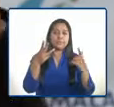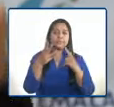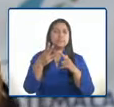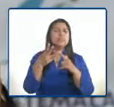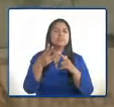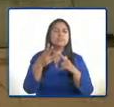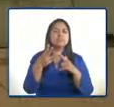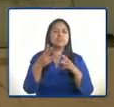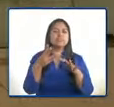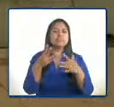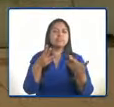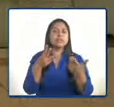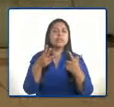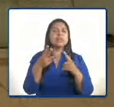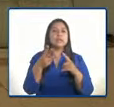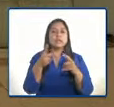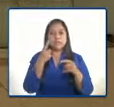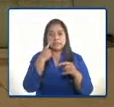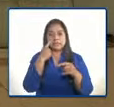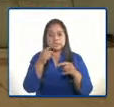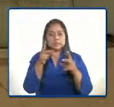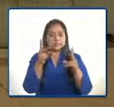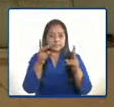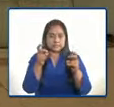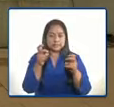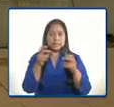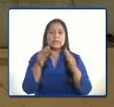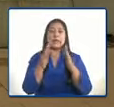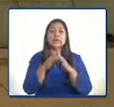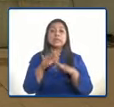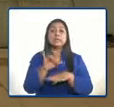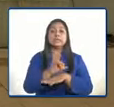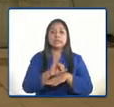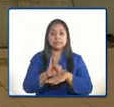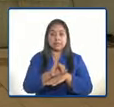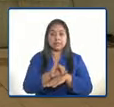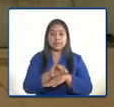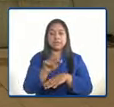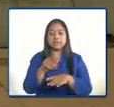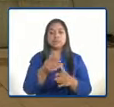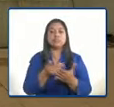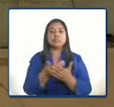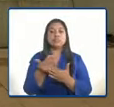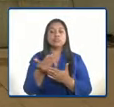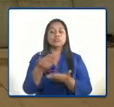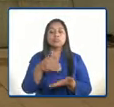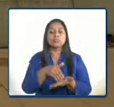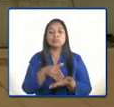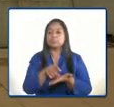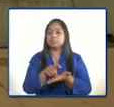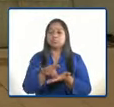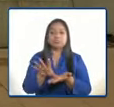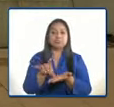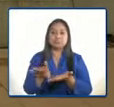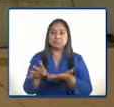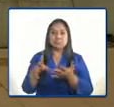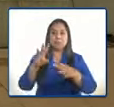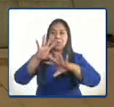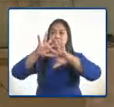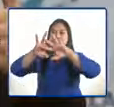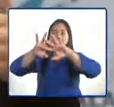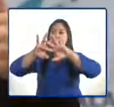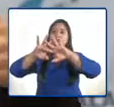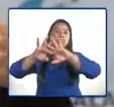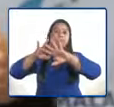como primer punto, tocando el tema de Casa Intermedia, este nuevo centro se eliminan completamente los barrotes, es